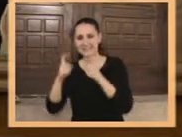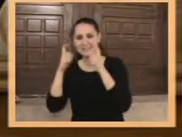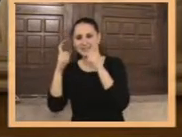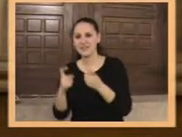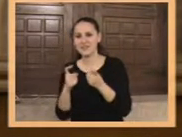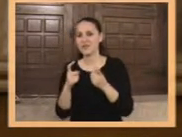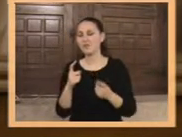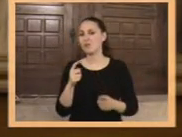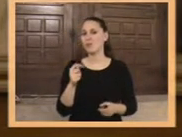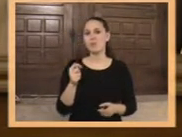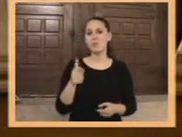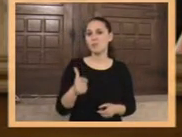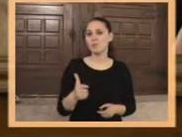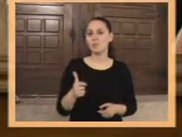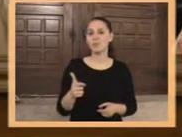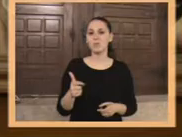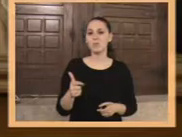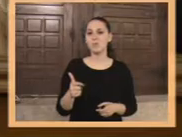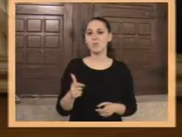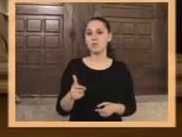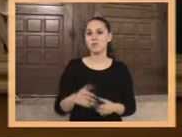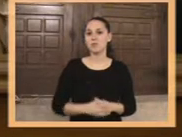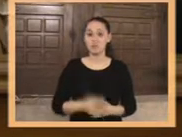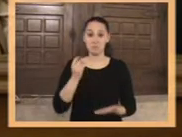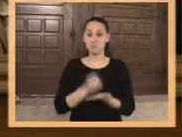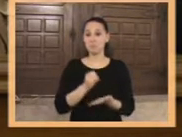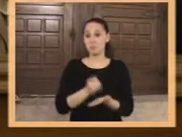remito. El pasado